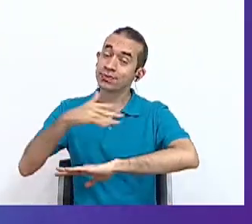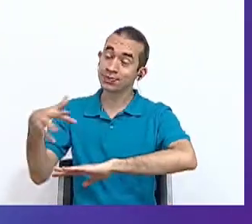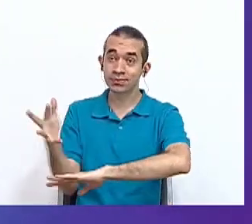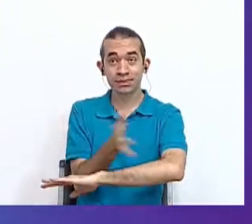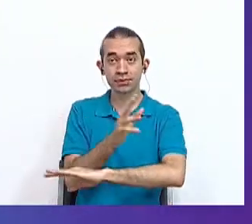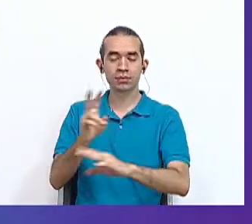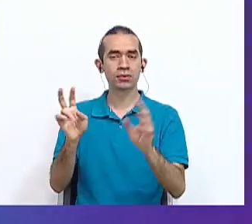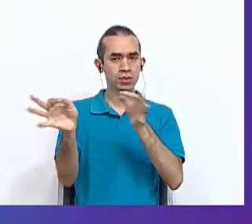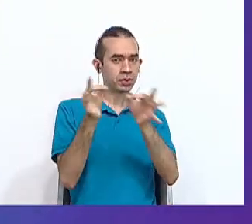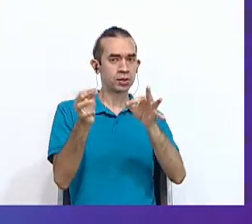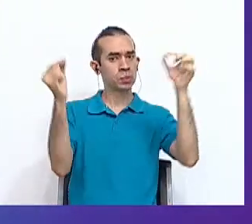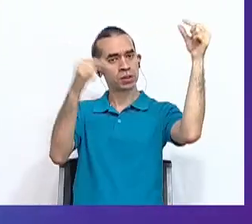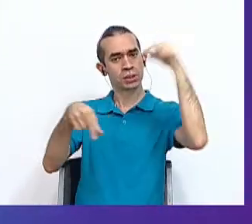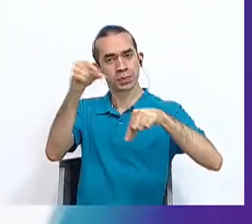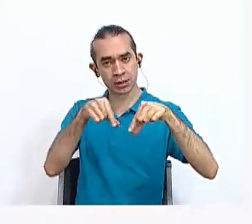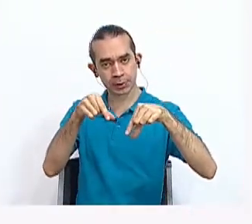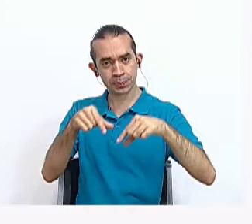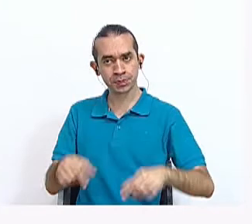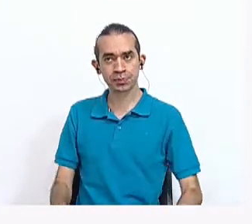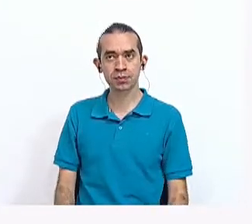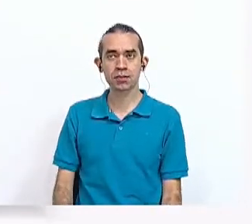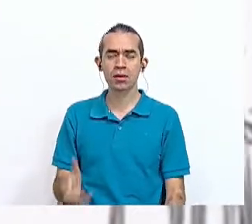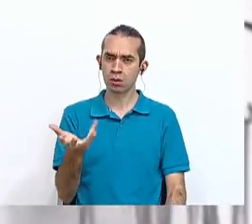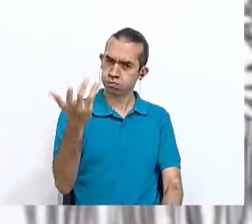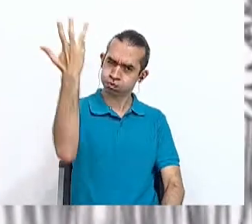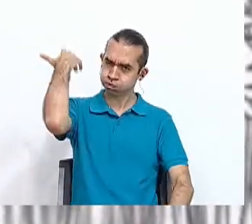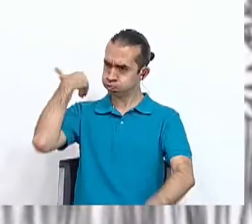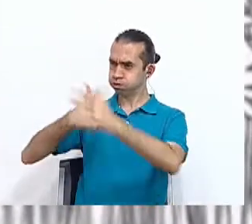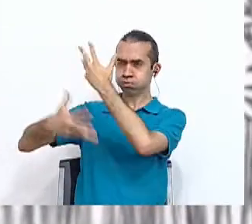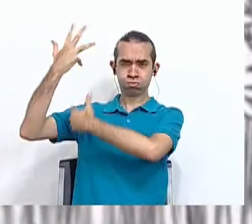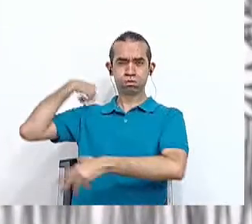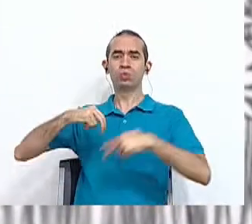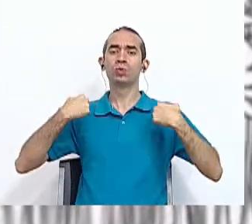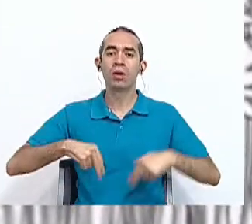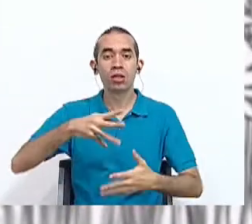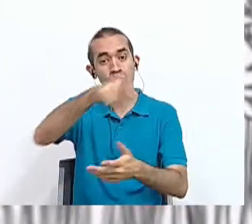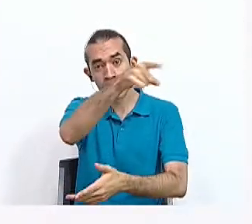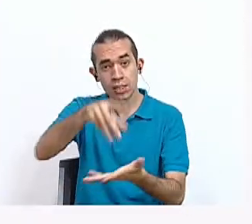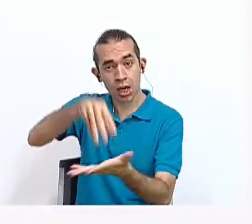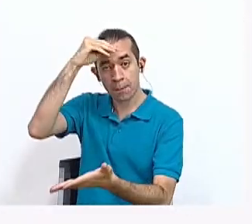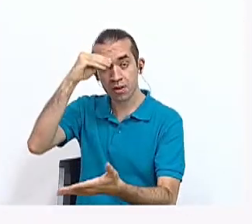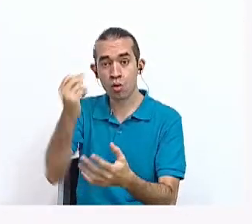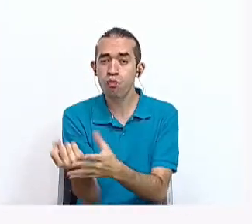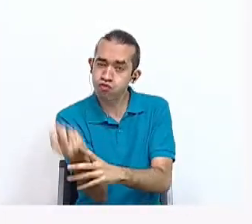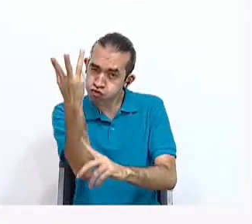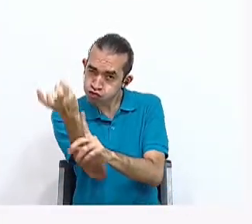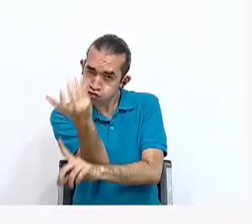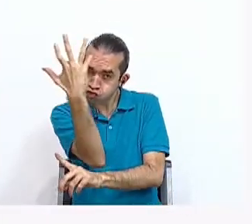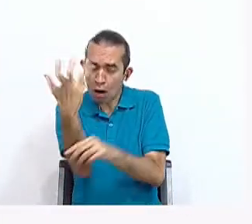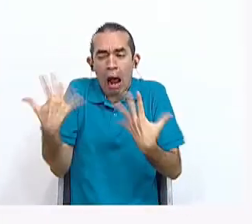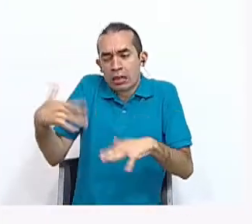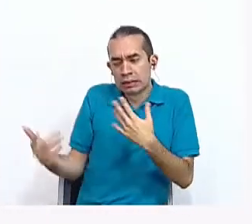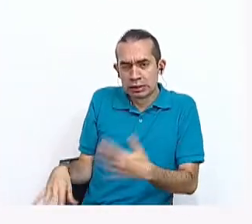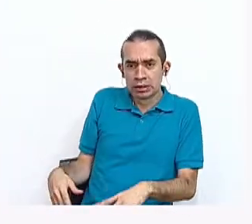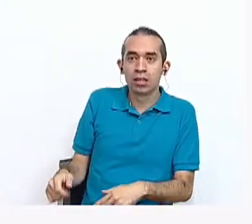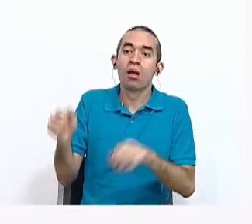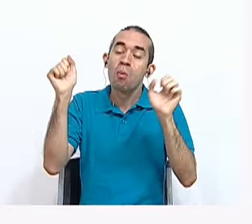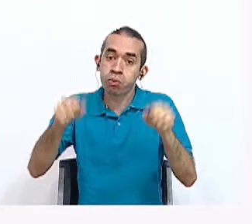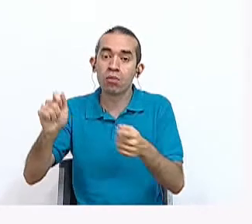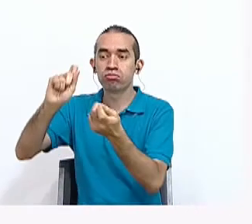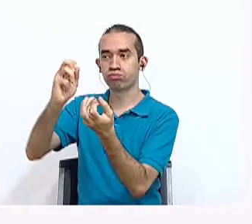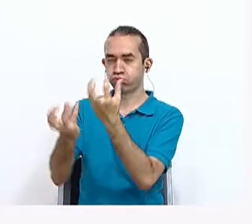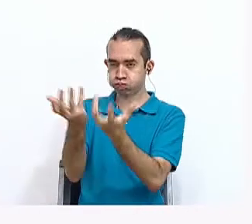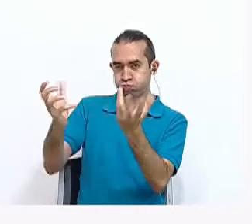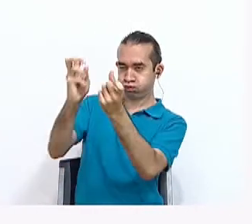Hablemos de química. Hace miles de años, los humanos aprendisteis que el fuego, además de quemar, puede transformar